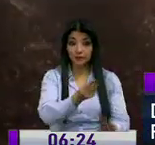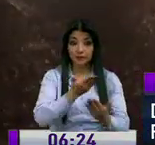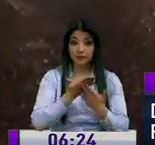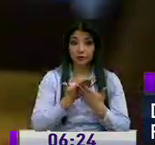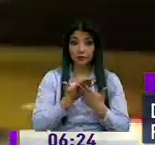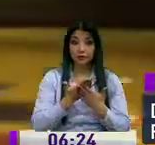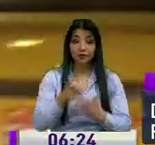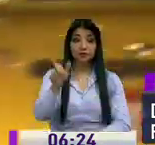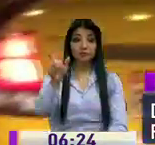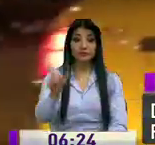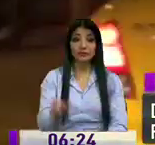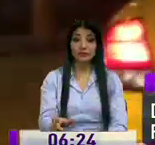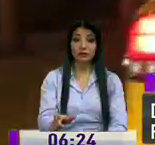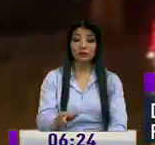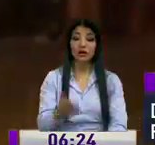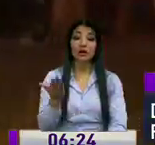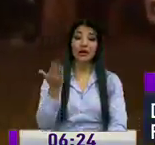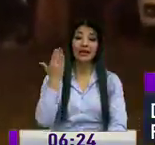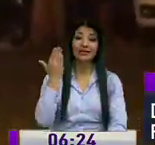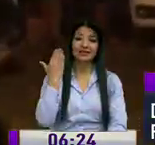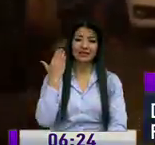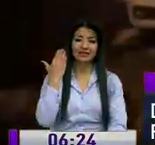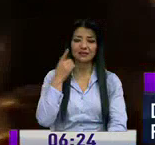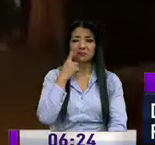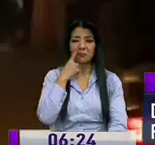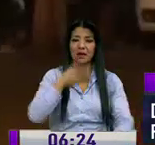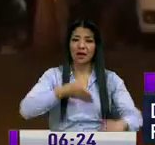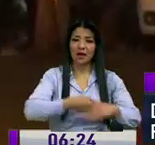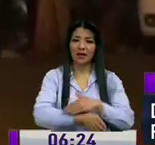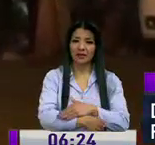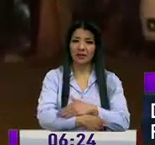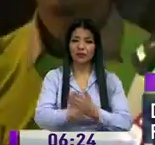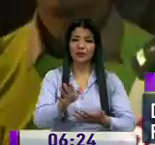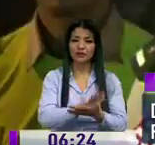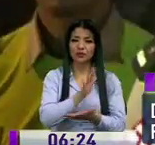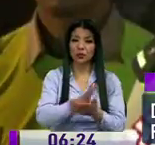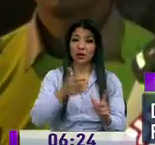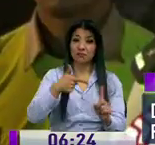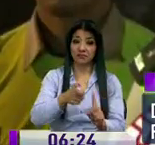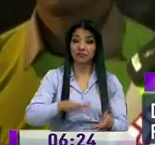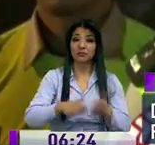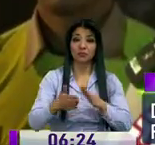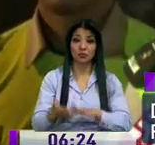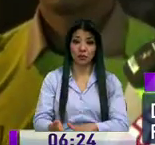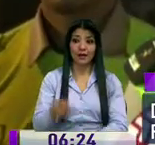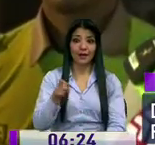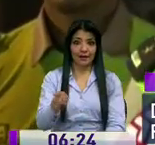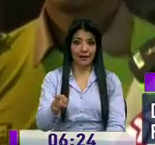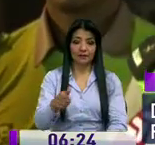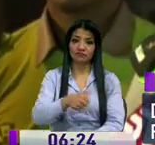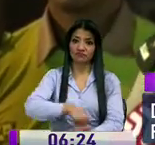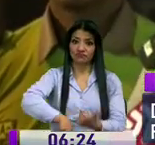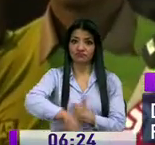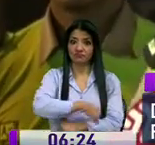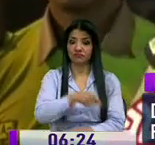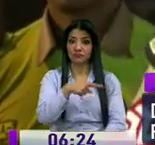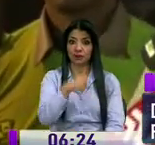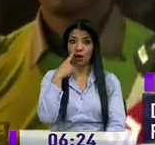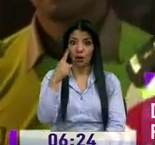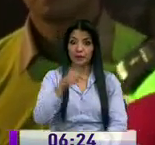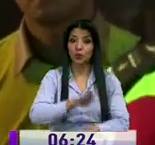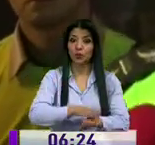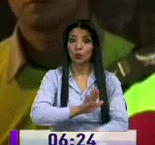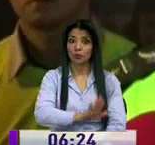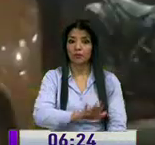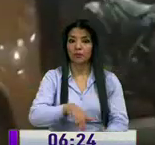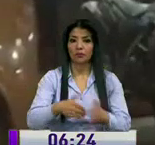el ciudadano que asesinó a un padre de familia al interior de una escuela. Pero supuestamente es por represalias de la muerte de este ciudadano, el patacón que